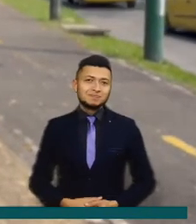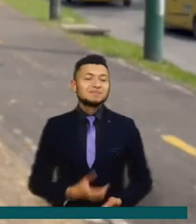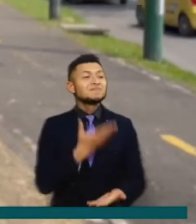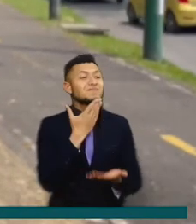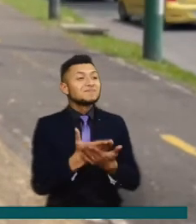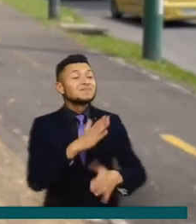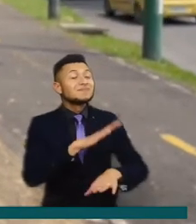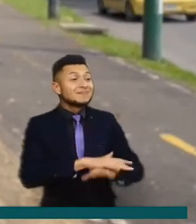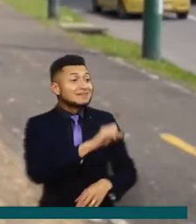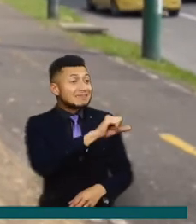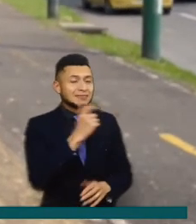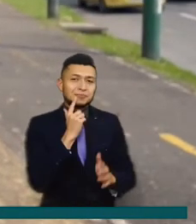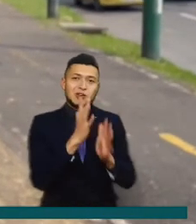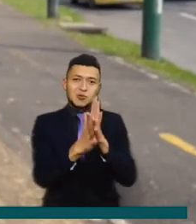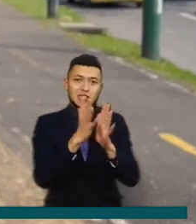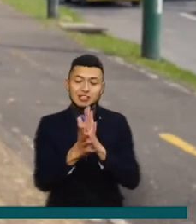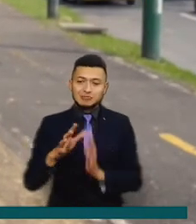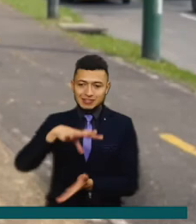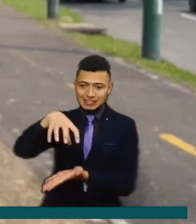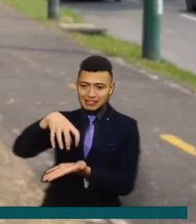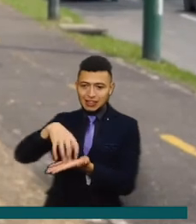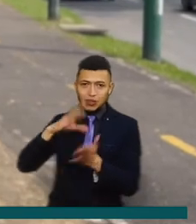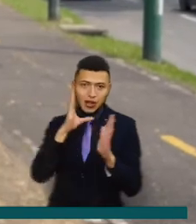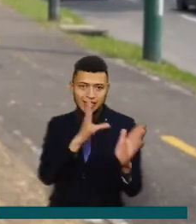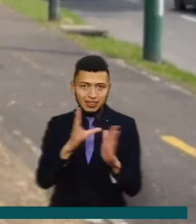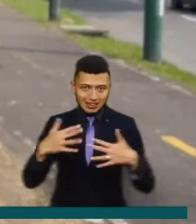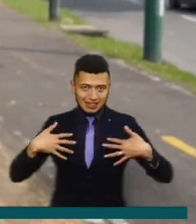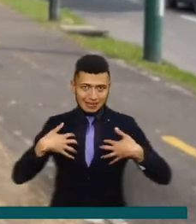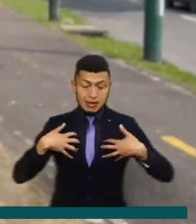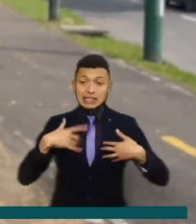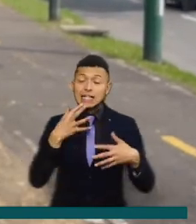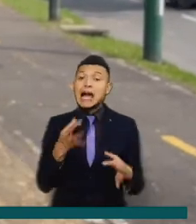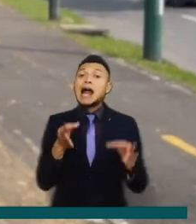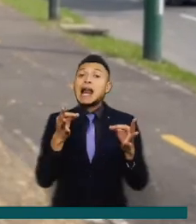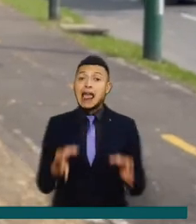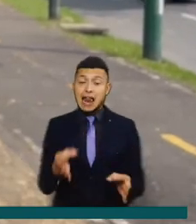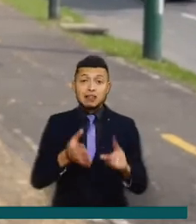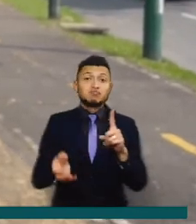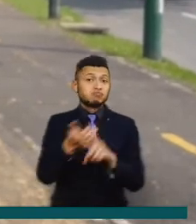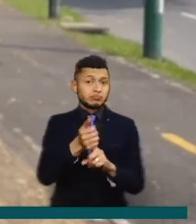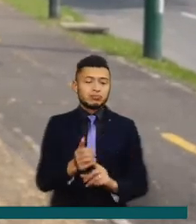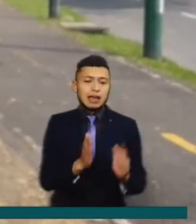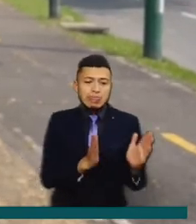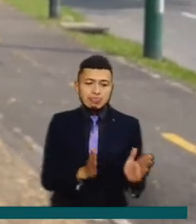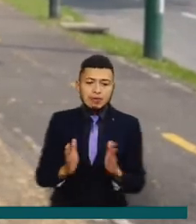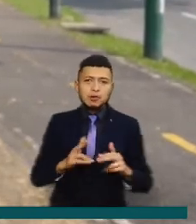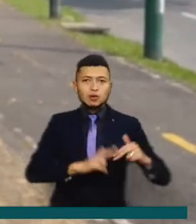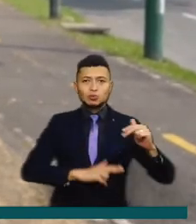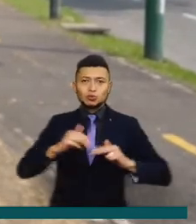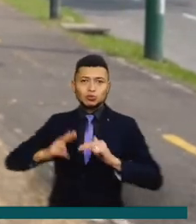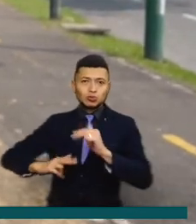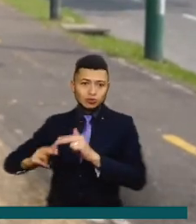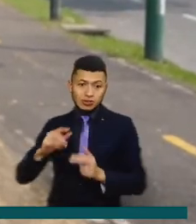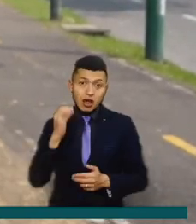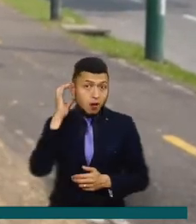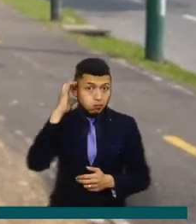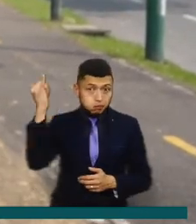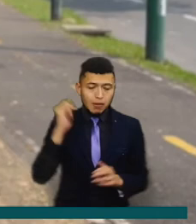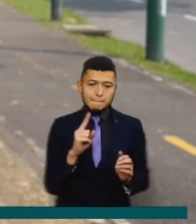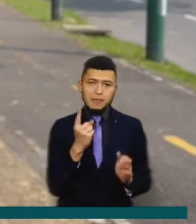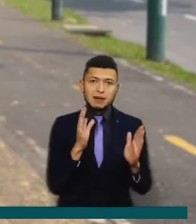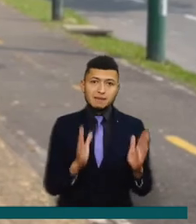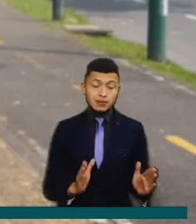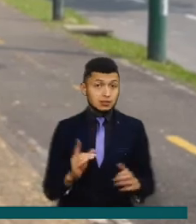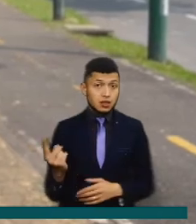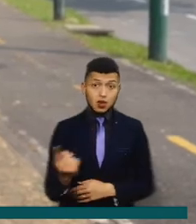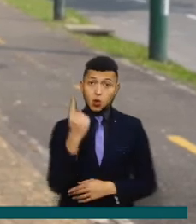Mabel, buenas tardes. Le cuento que el Centro de Atención Animal será una realidad y se encuentra en etapa de construcción en su primera fase, el